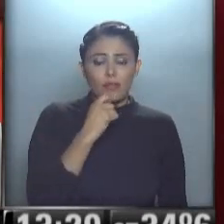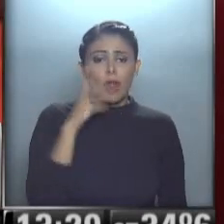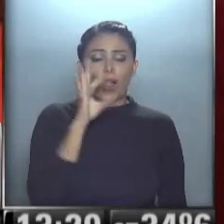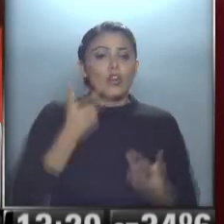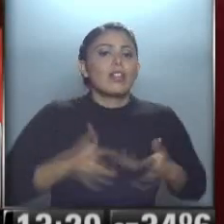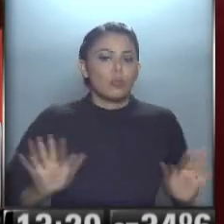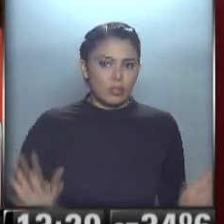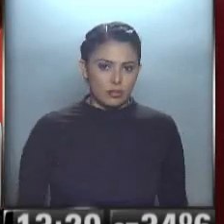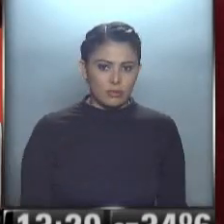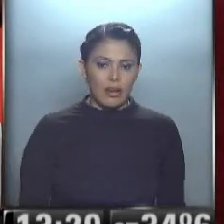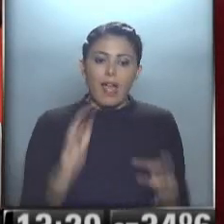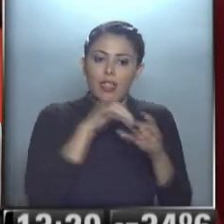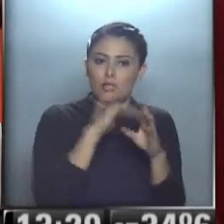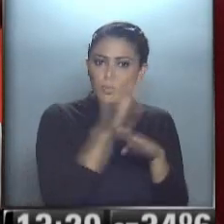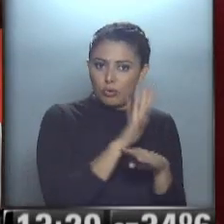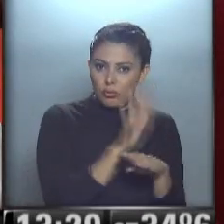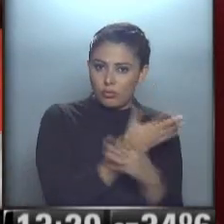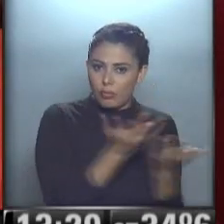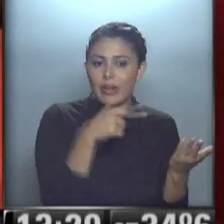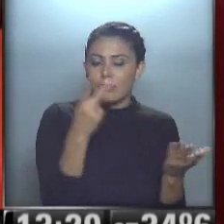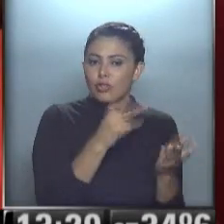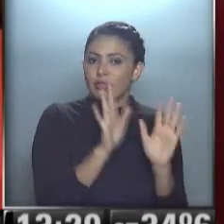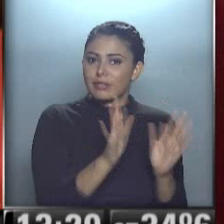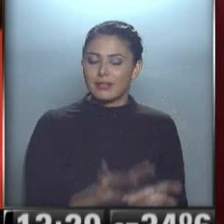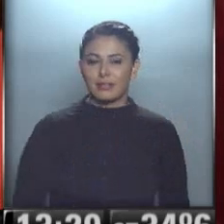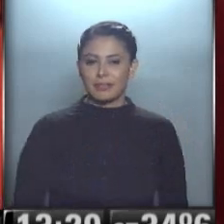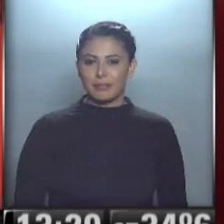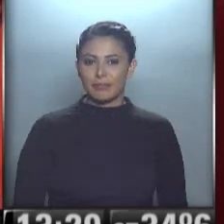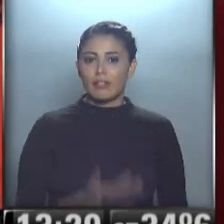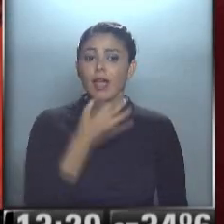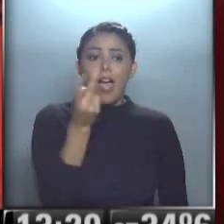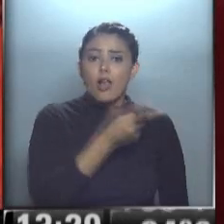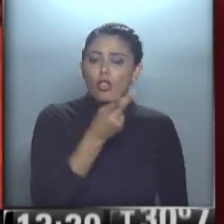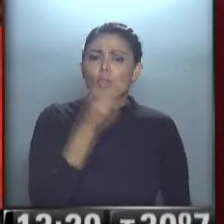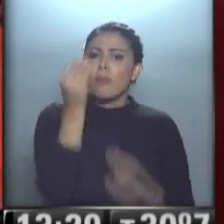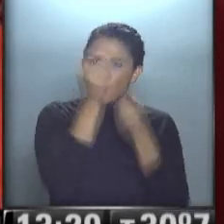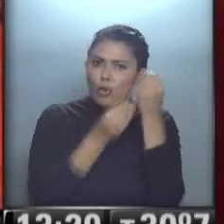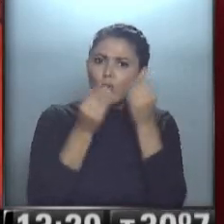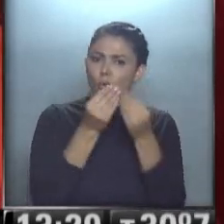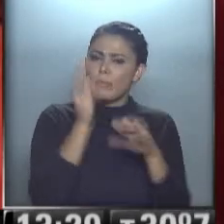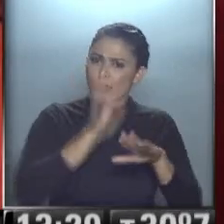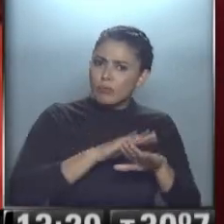por ejemplo. Y en eso están. Y eso... a los dos les preocupa,